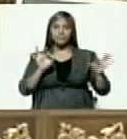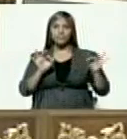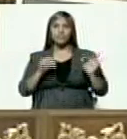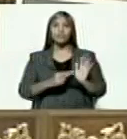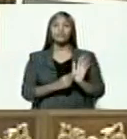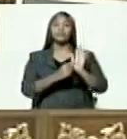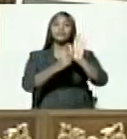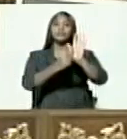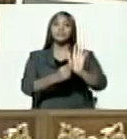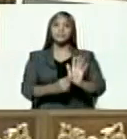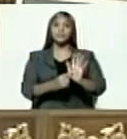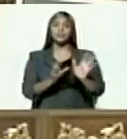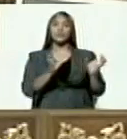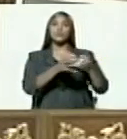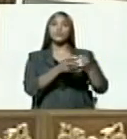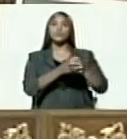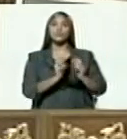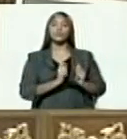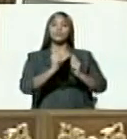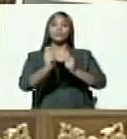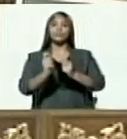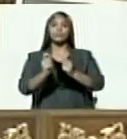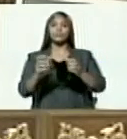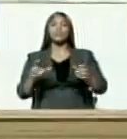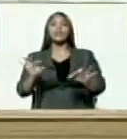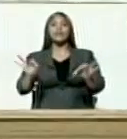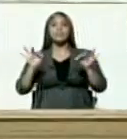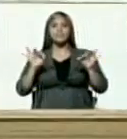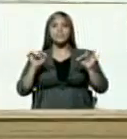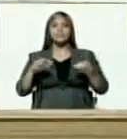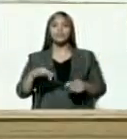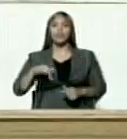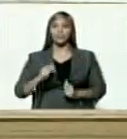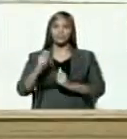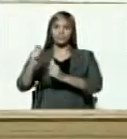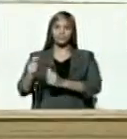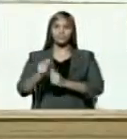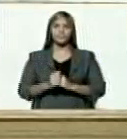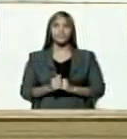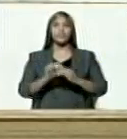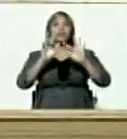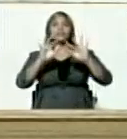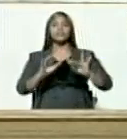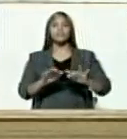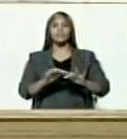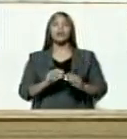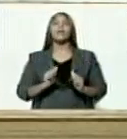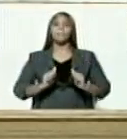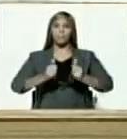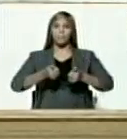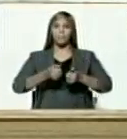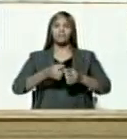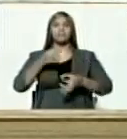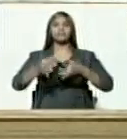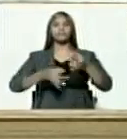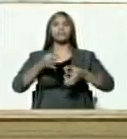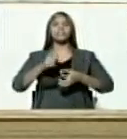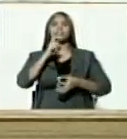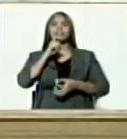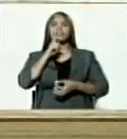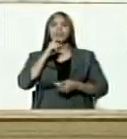por esta comisión especial nombrada el día de hoy. Ciudadana secretaria, sírvase leer la lista presentada por la comisión